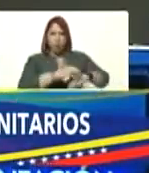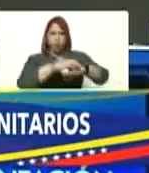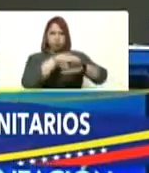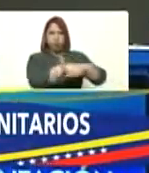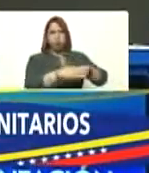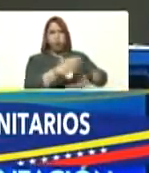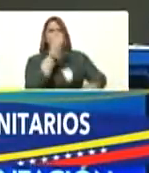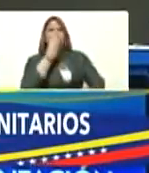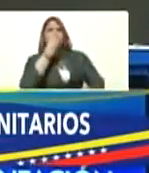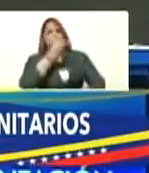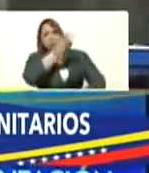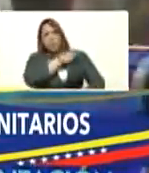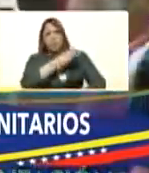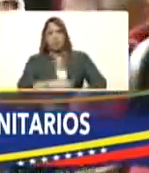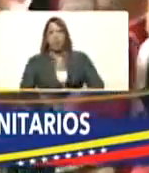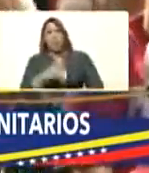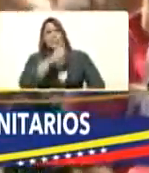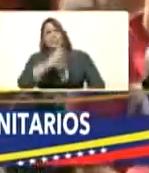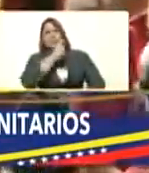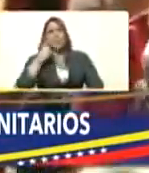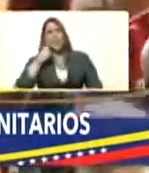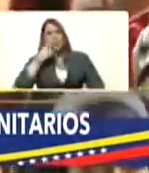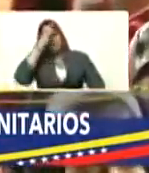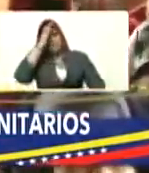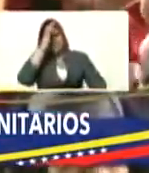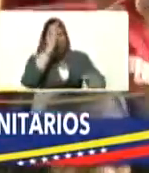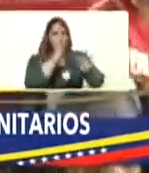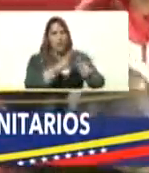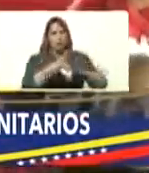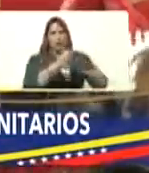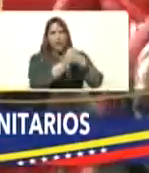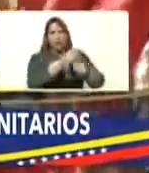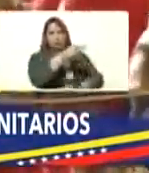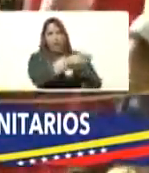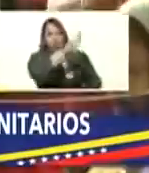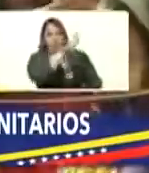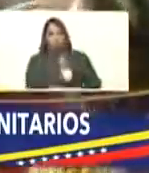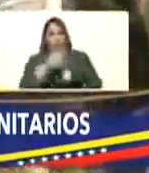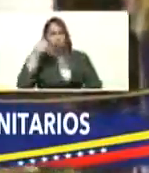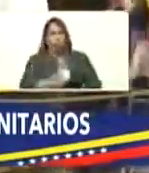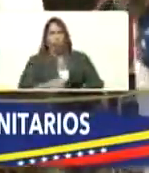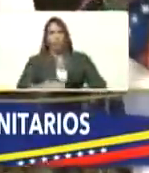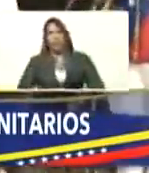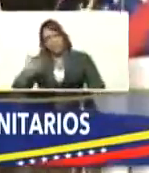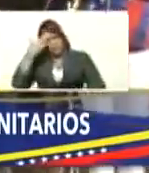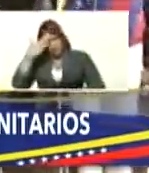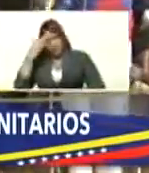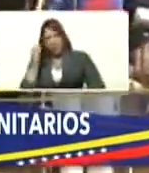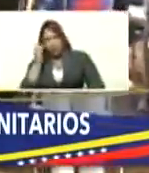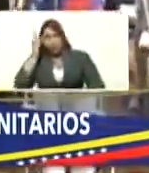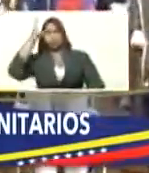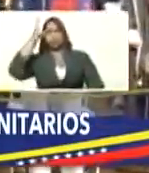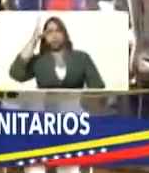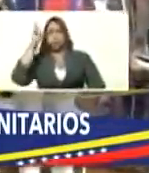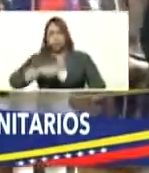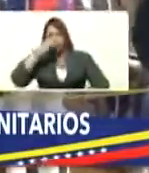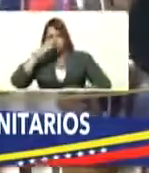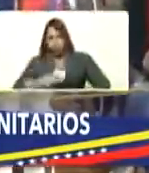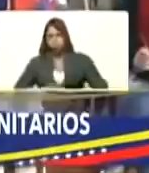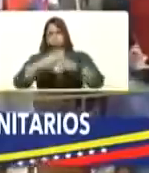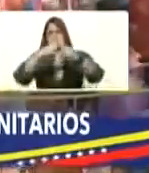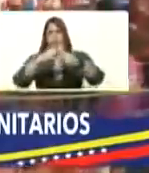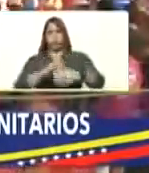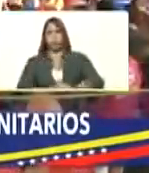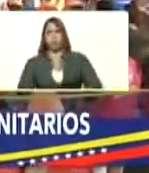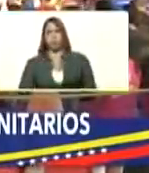Cardeiro, Alejandro Terán. Plena fe y confianza en este muchacho. Sé de su capacidad, de su honestidad,